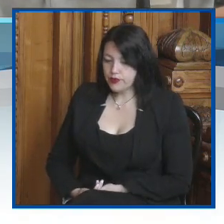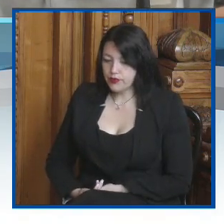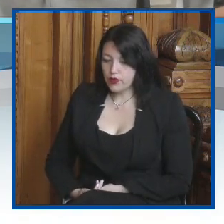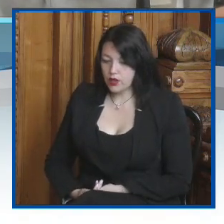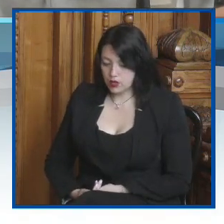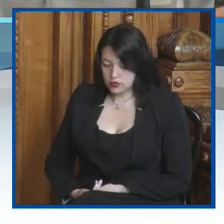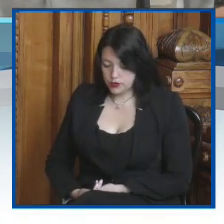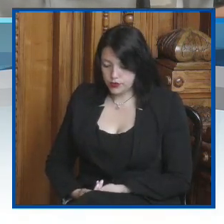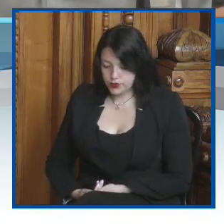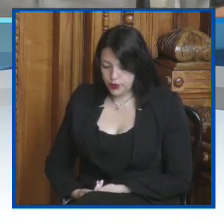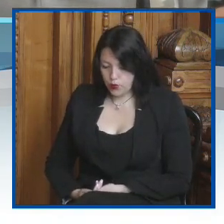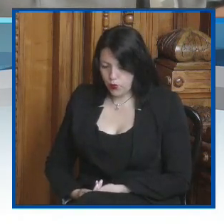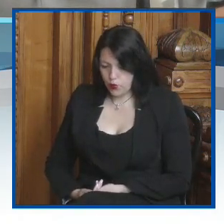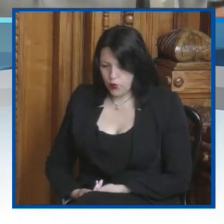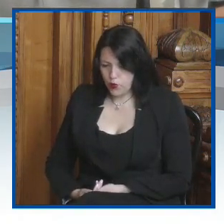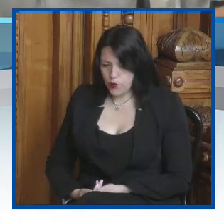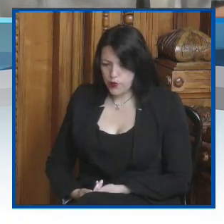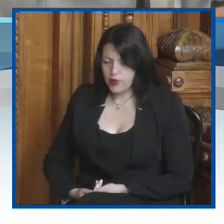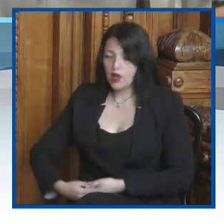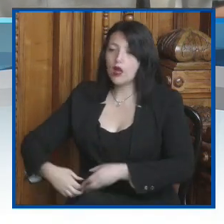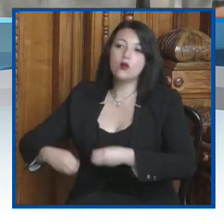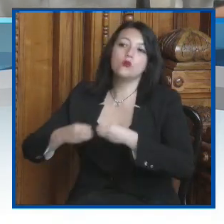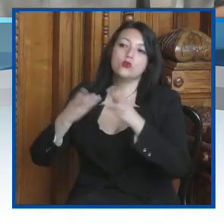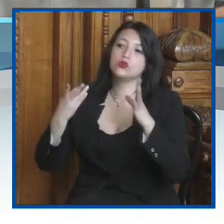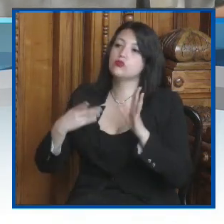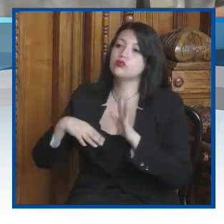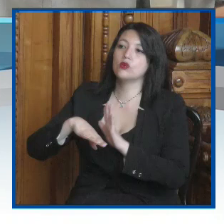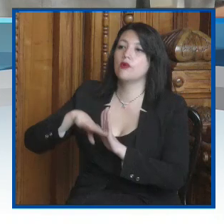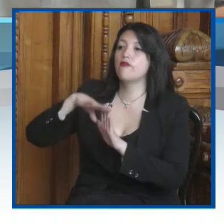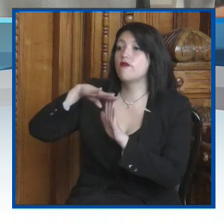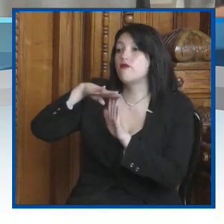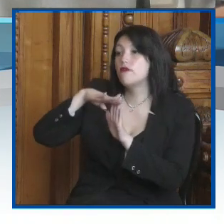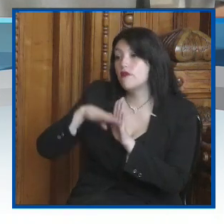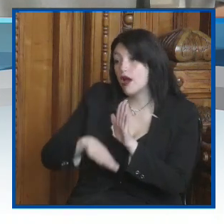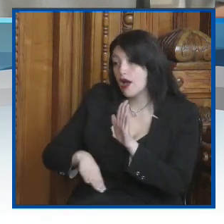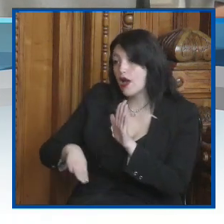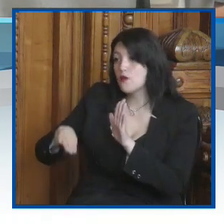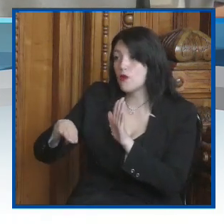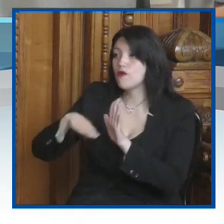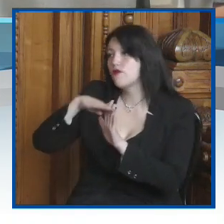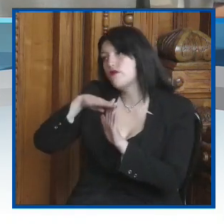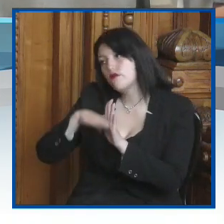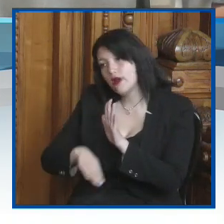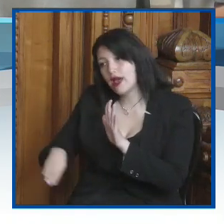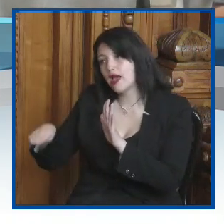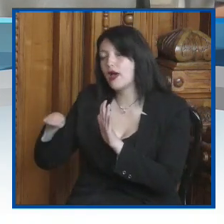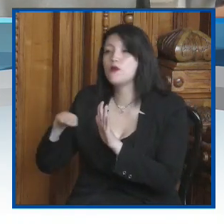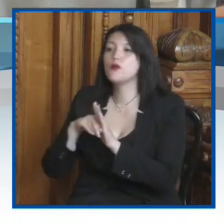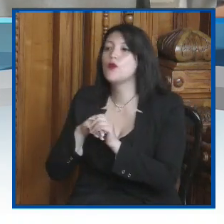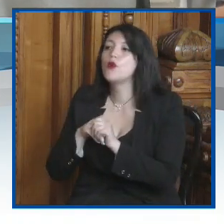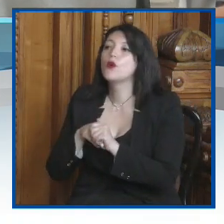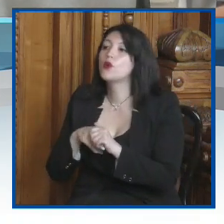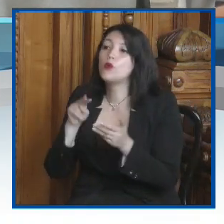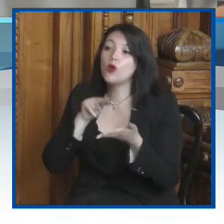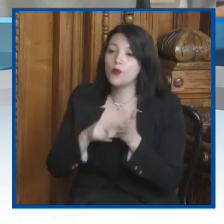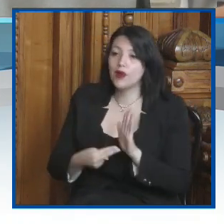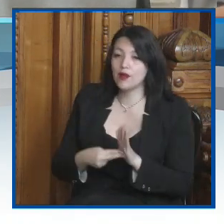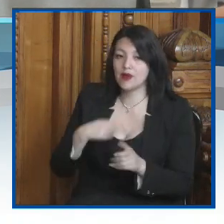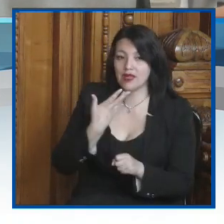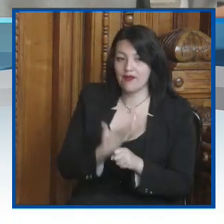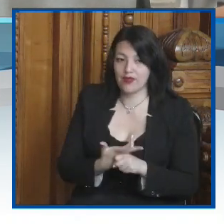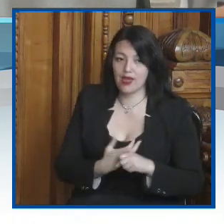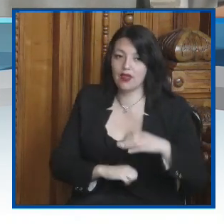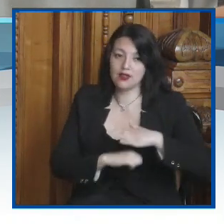un enorme índice del incumplimiento de probation. Nosotros antes las hacíamos escrito, porque el código no exige